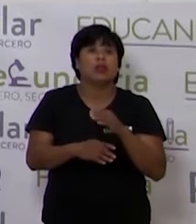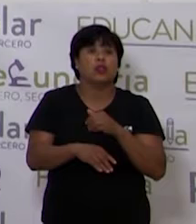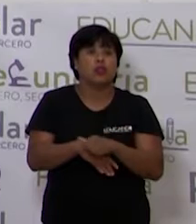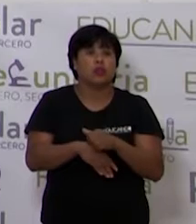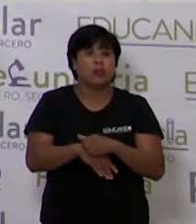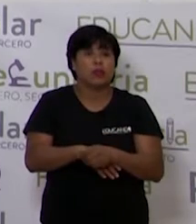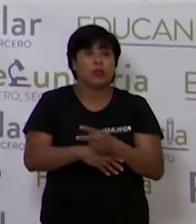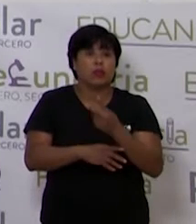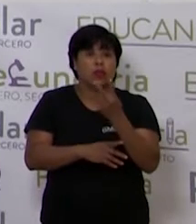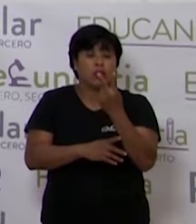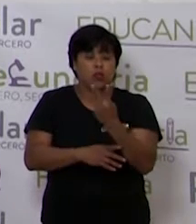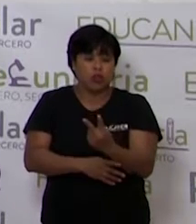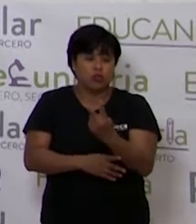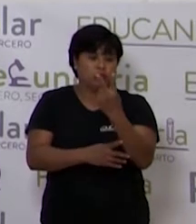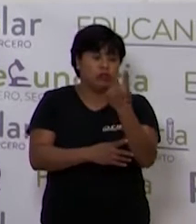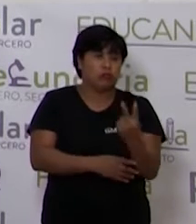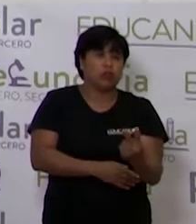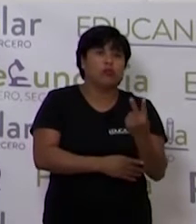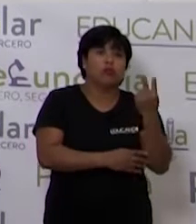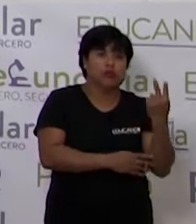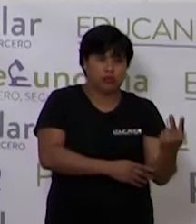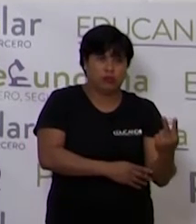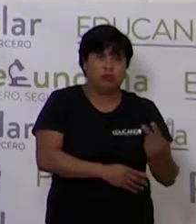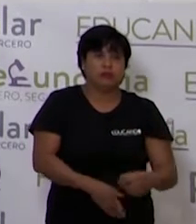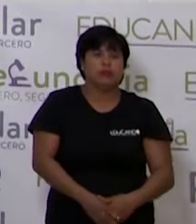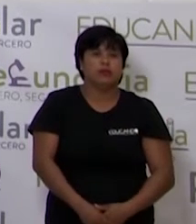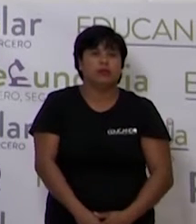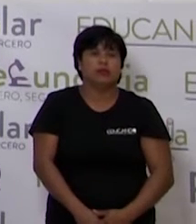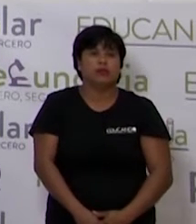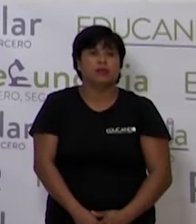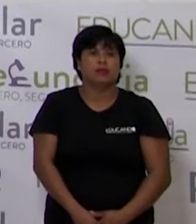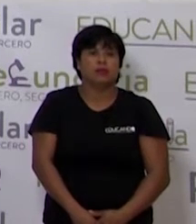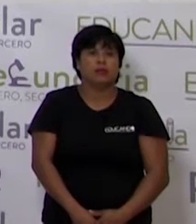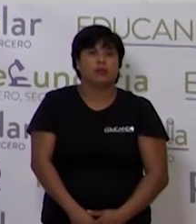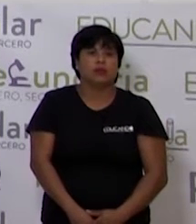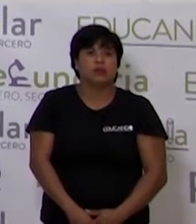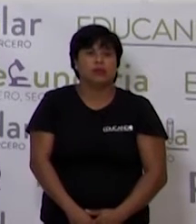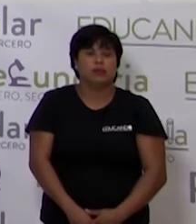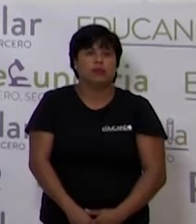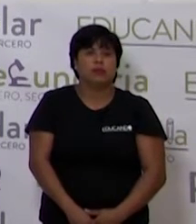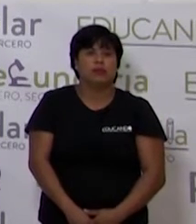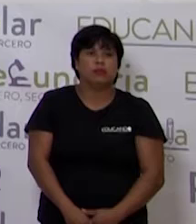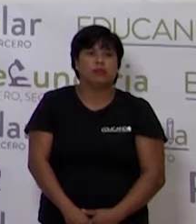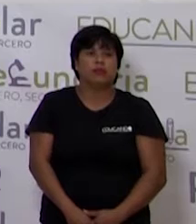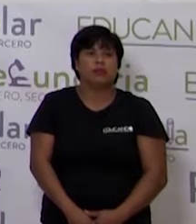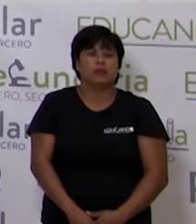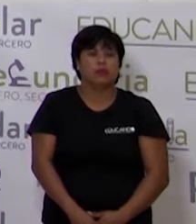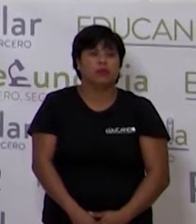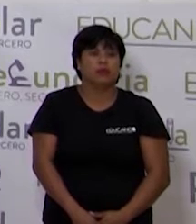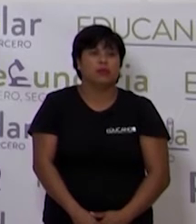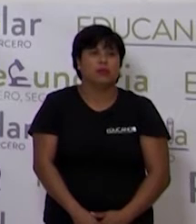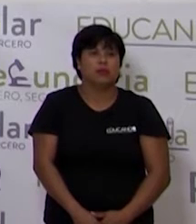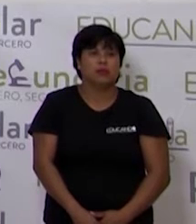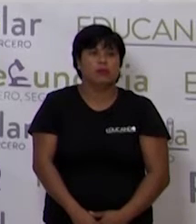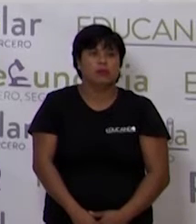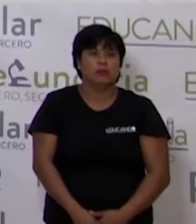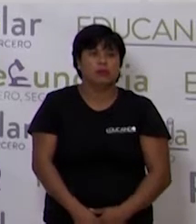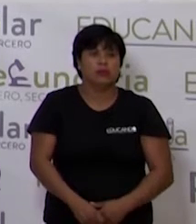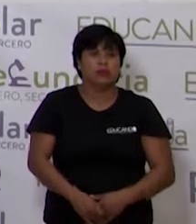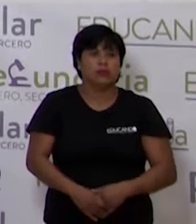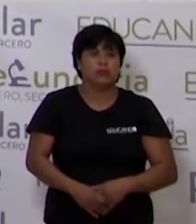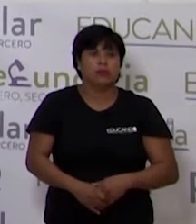2 en 2. de la del